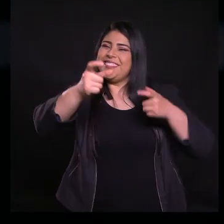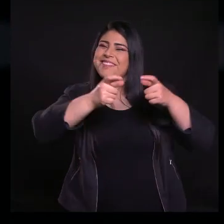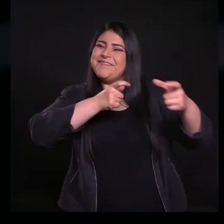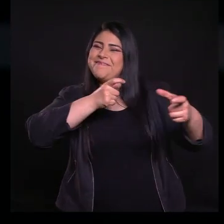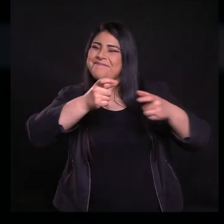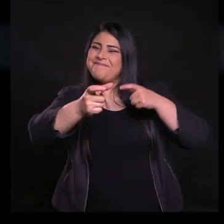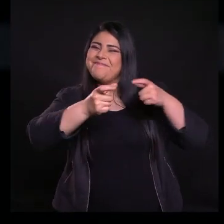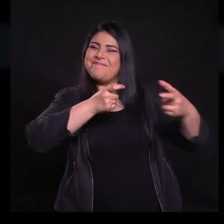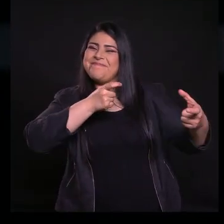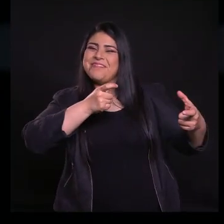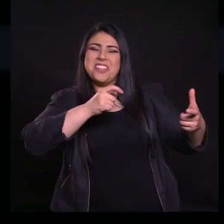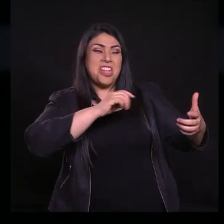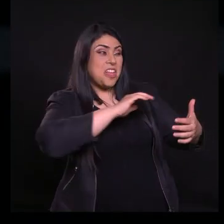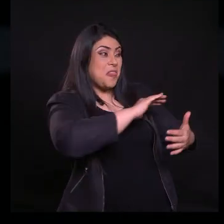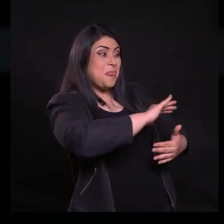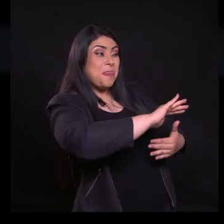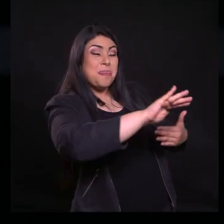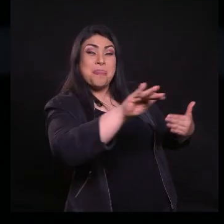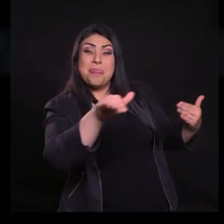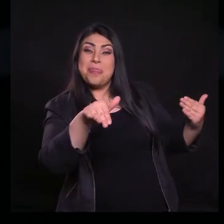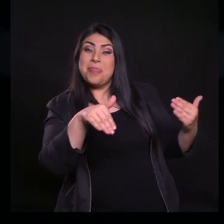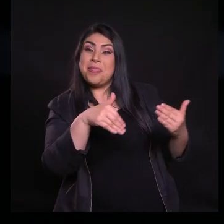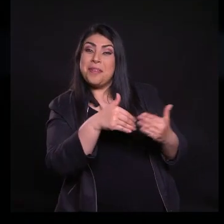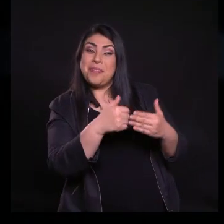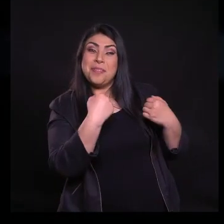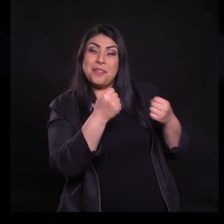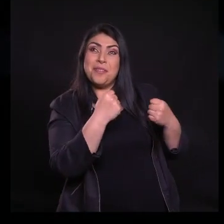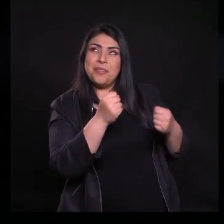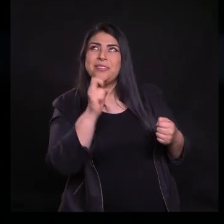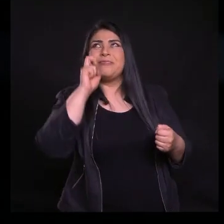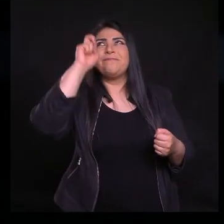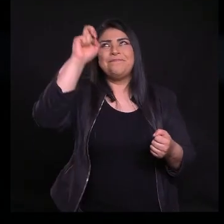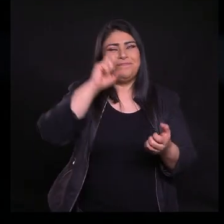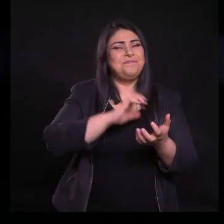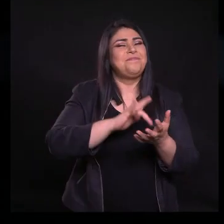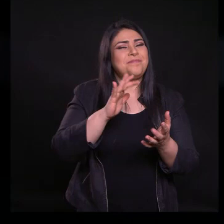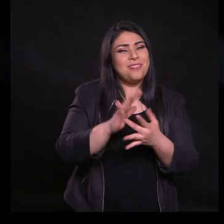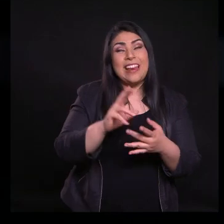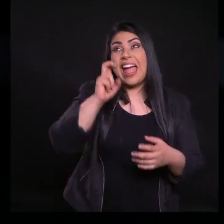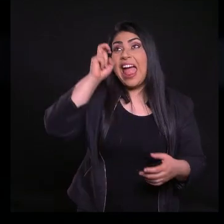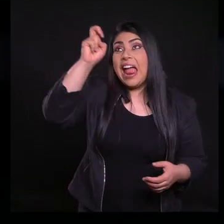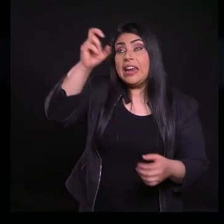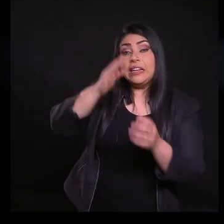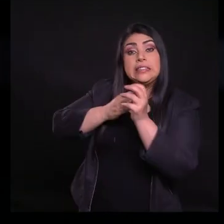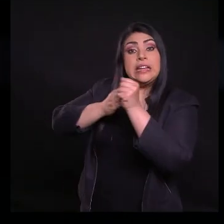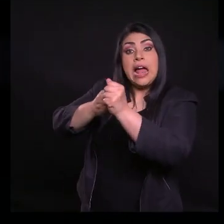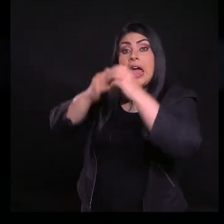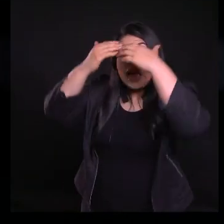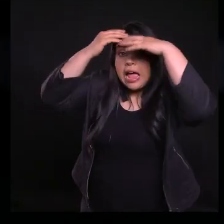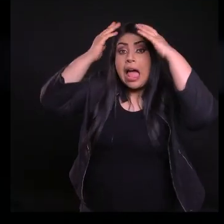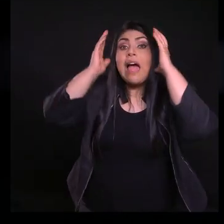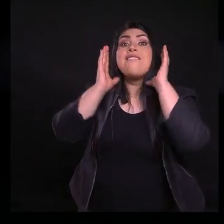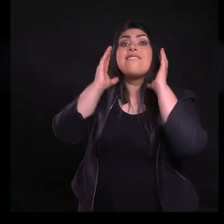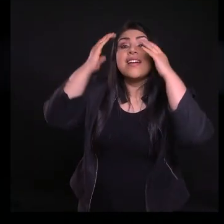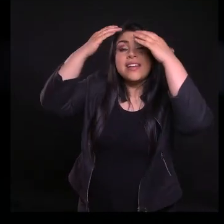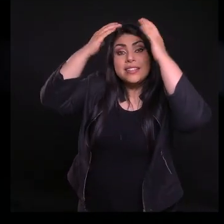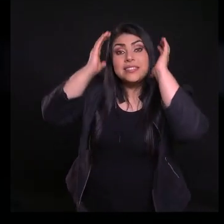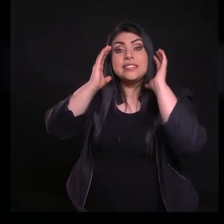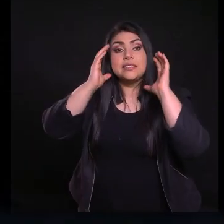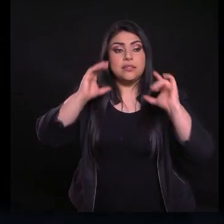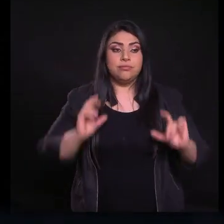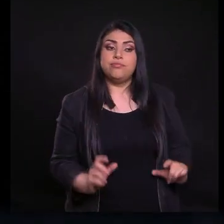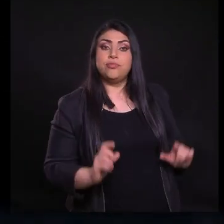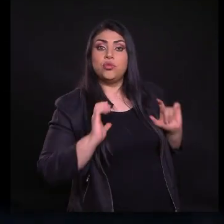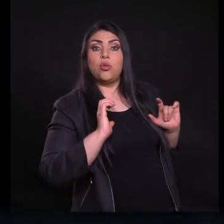todo fue hecho mira lo que dice el verso 18 y él es la cabeza del cuerpo que es la iglesia